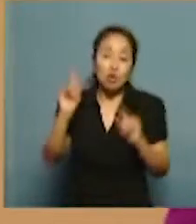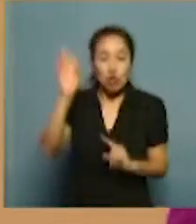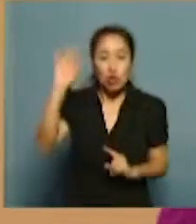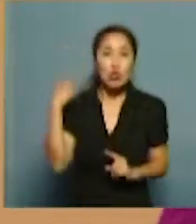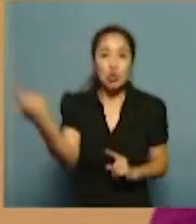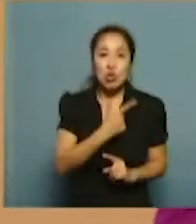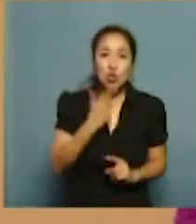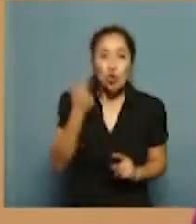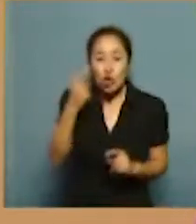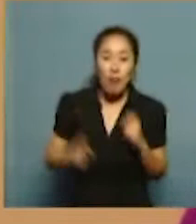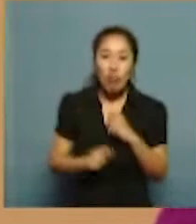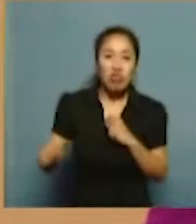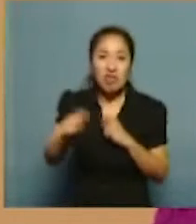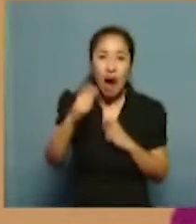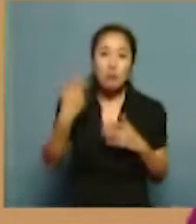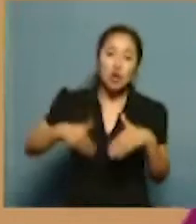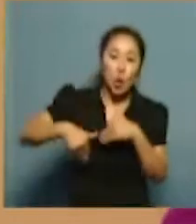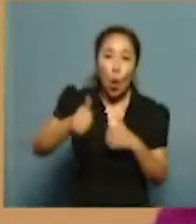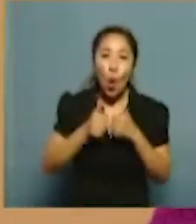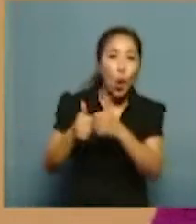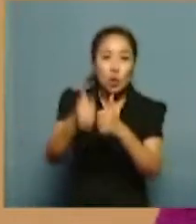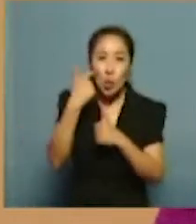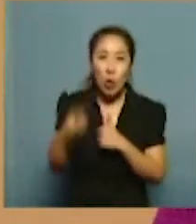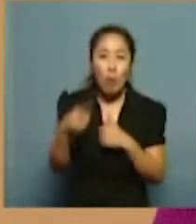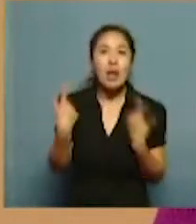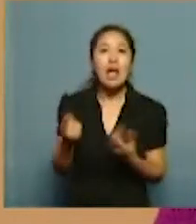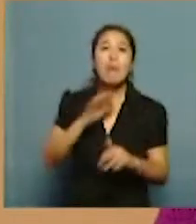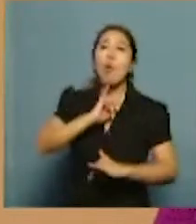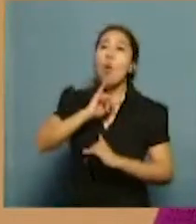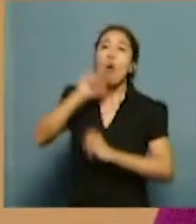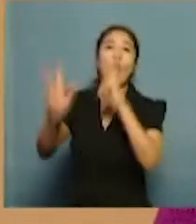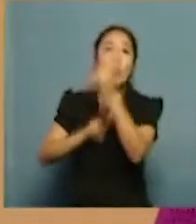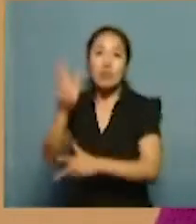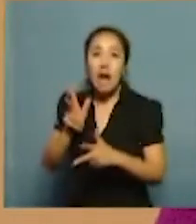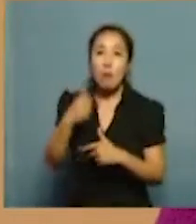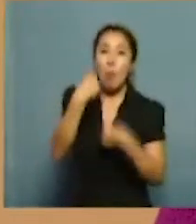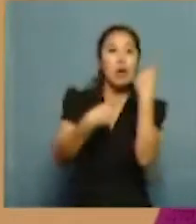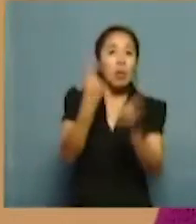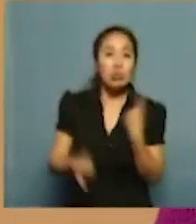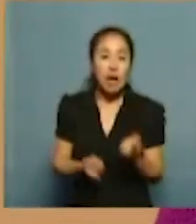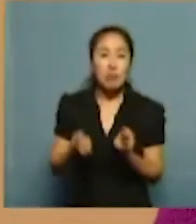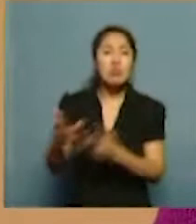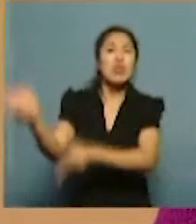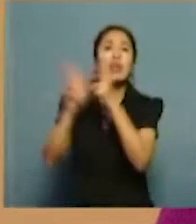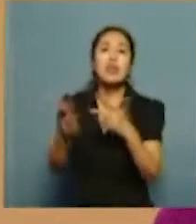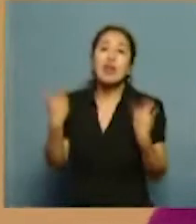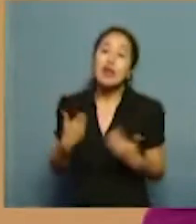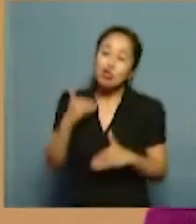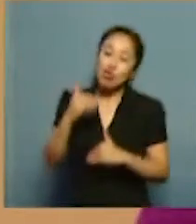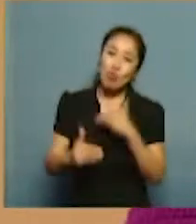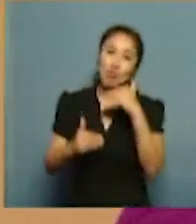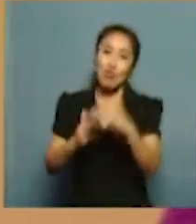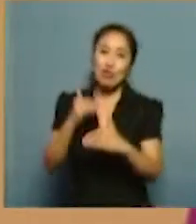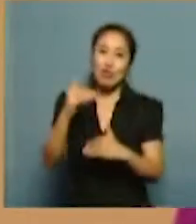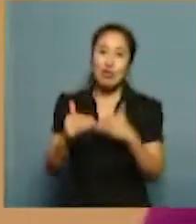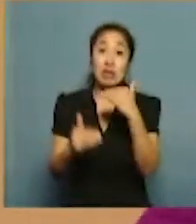nosotros estamos haciendo las gestiones seguimos el expediente hablamos gestionamos y que lo dijeron es un proceso que se ha